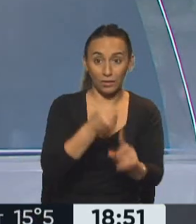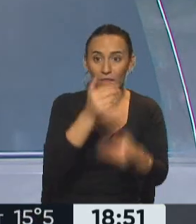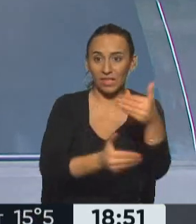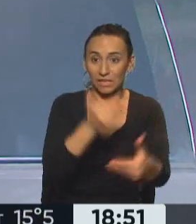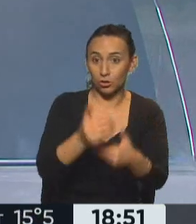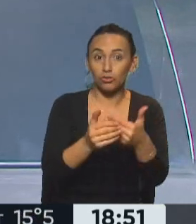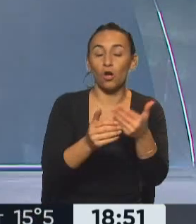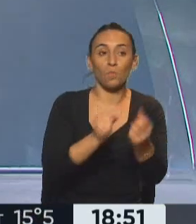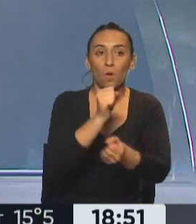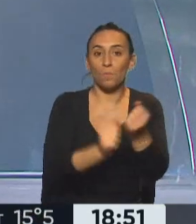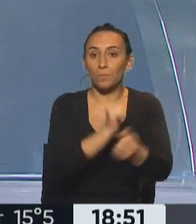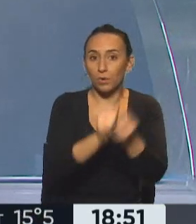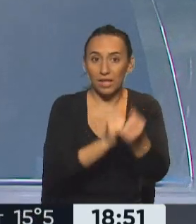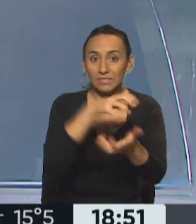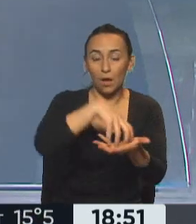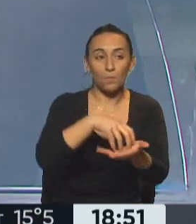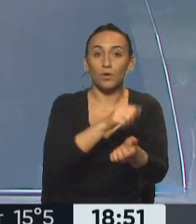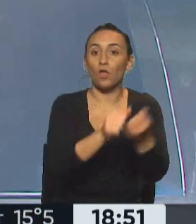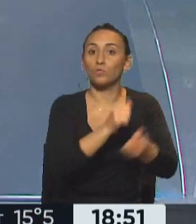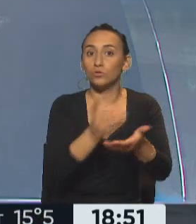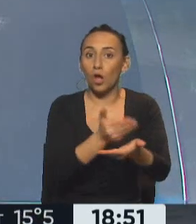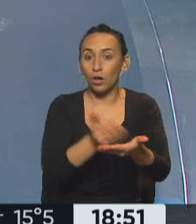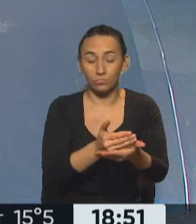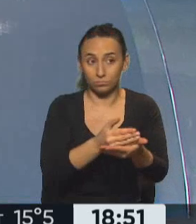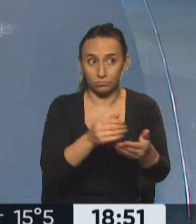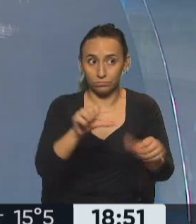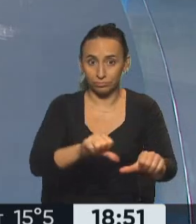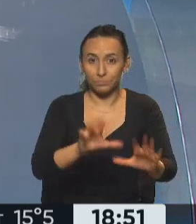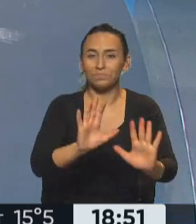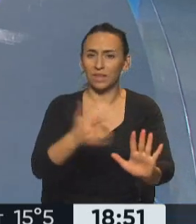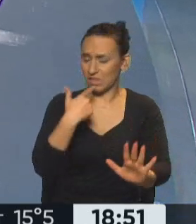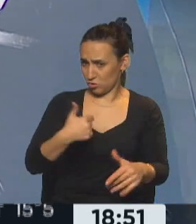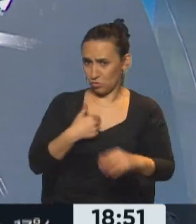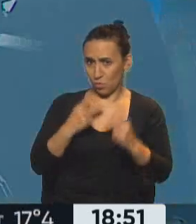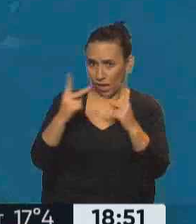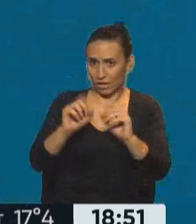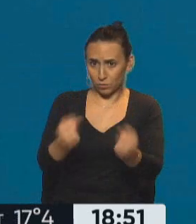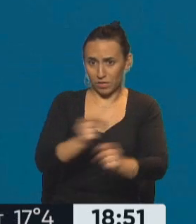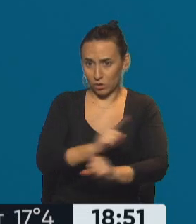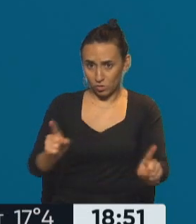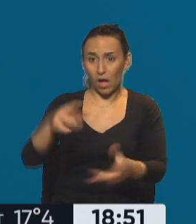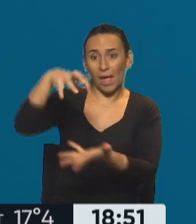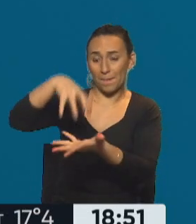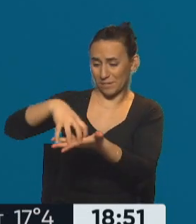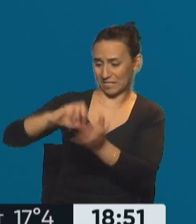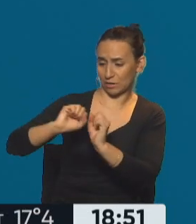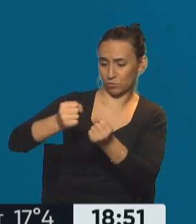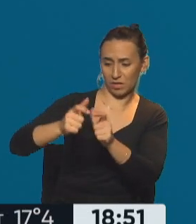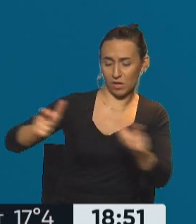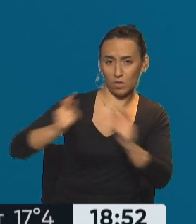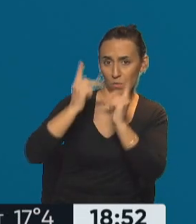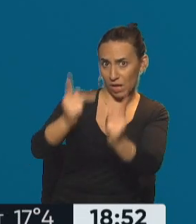productivo de las empresas. Contesta el ministro ante estas versiones de default: yo no suspendí el viaje, la empresa canceló el vuelo y no llegaba al